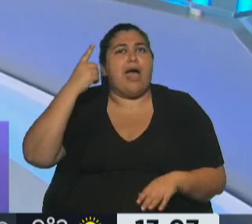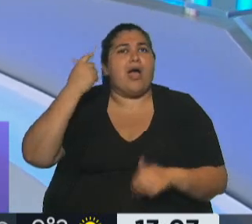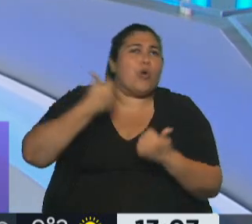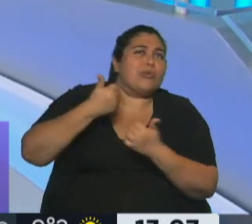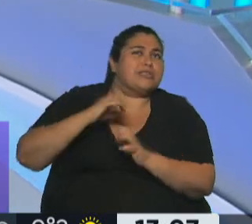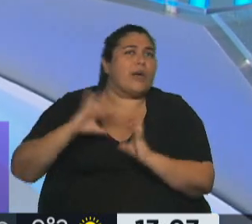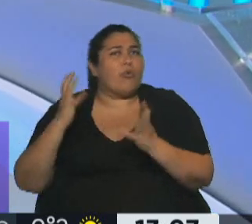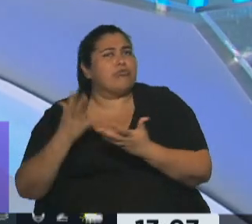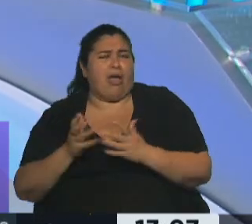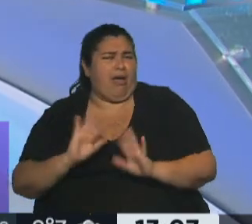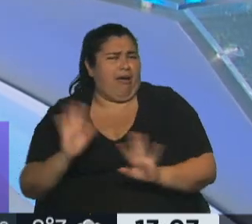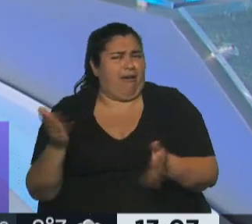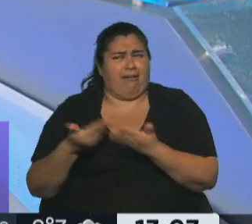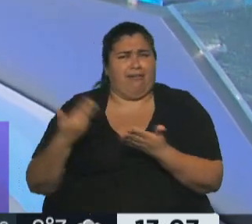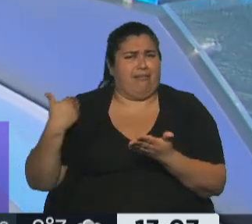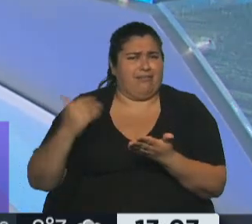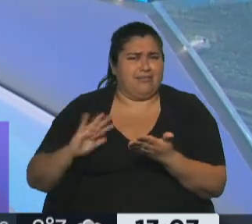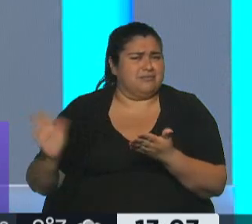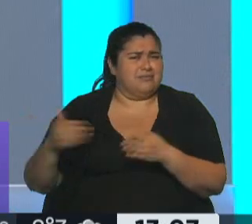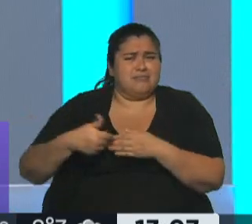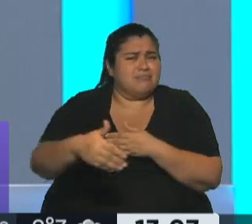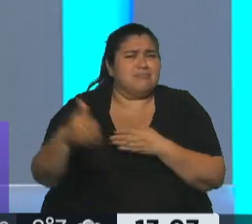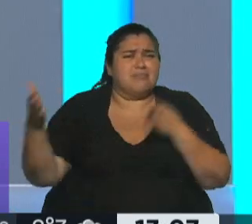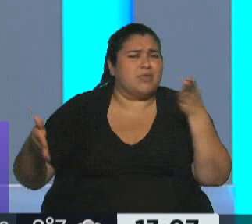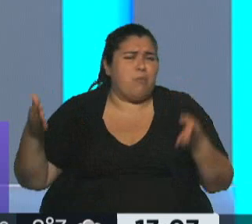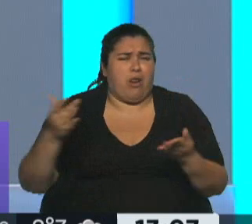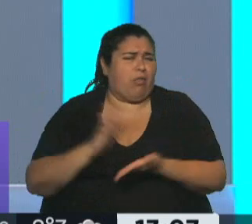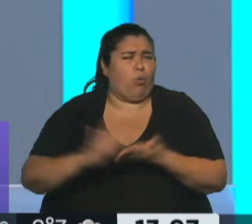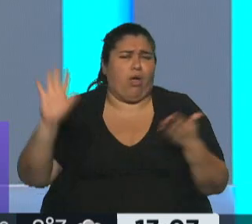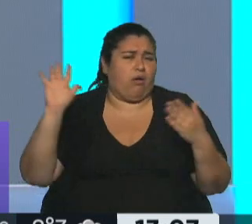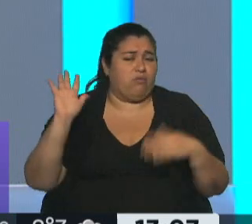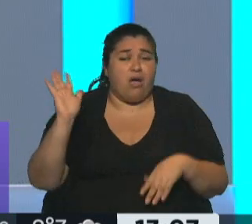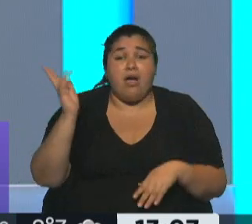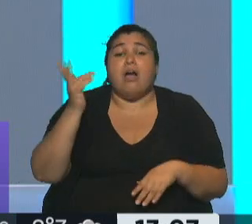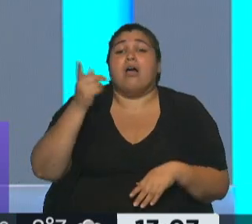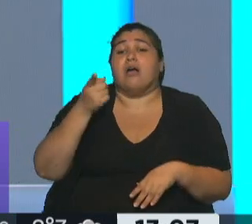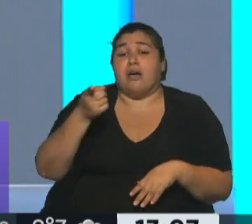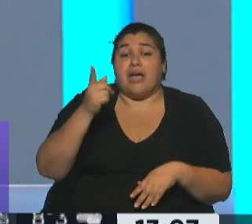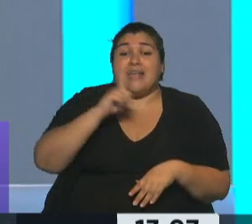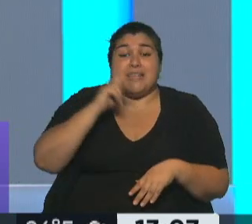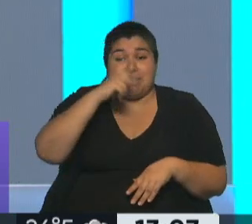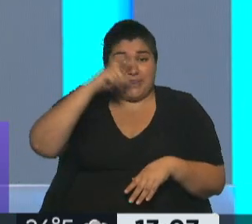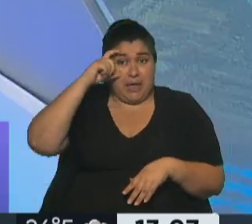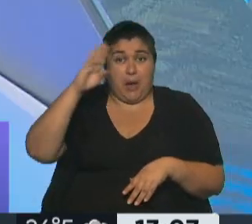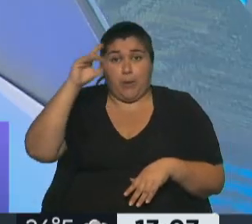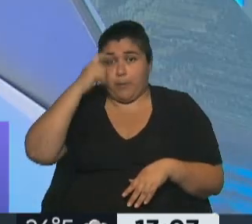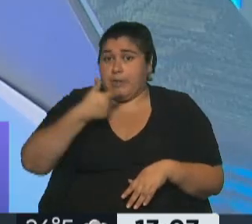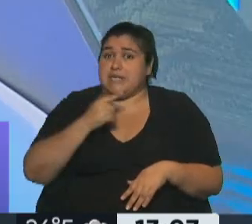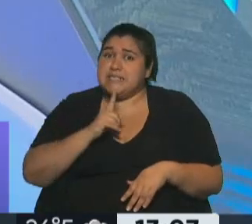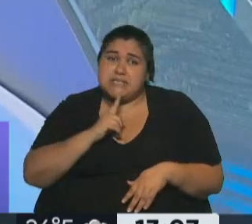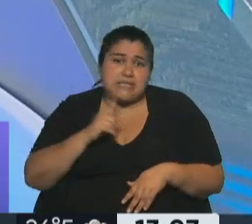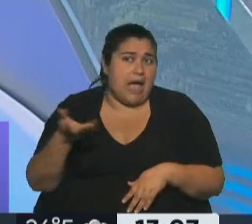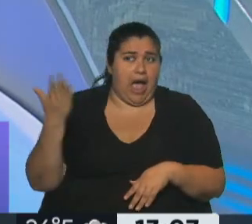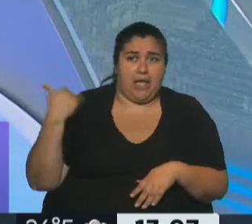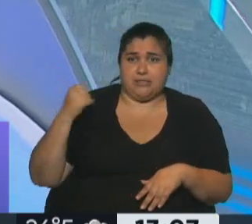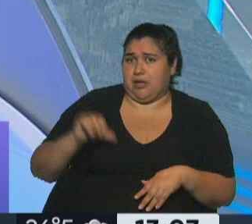no pas ya no ya es otra temporada para ellos por eso en debés record que se ganó todo la Argentina el